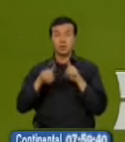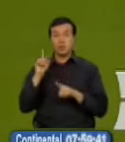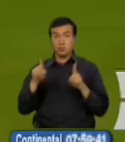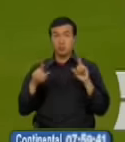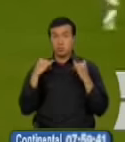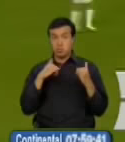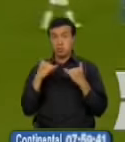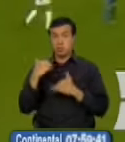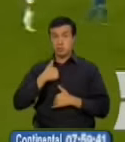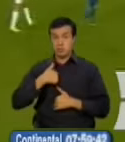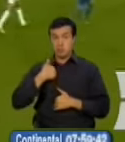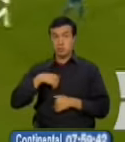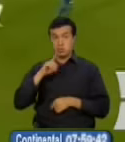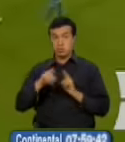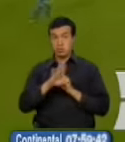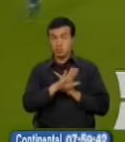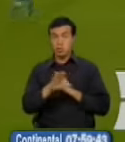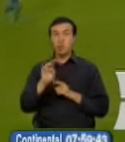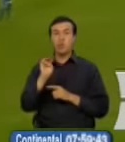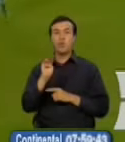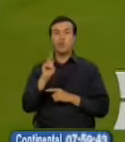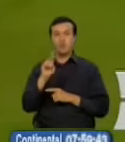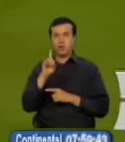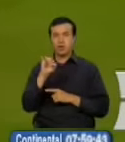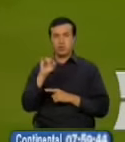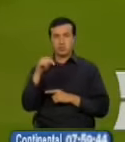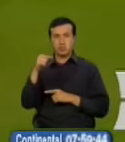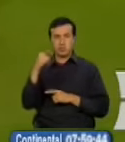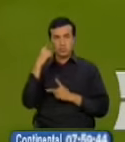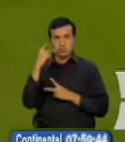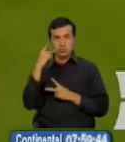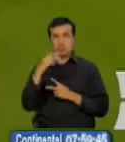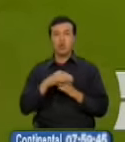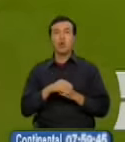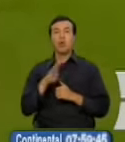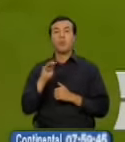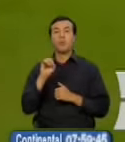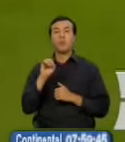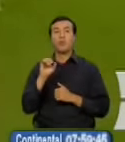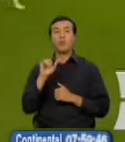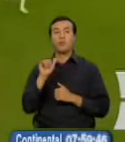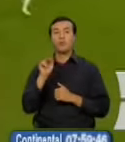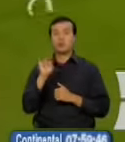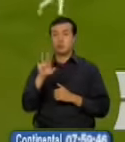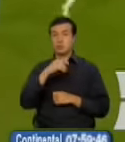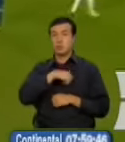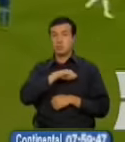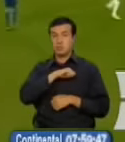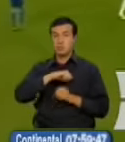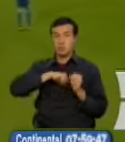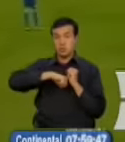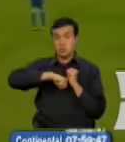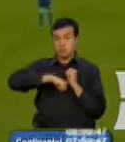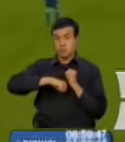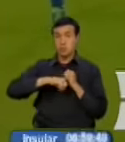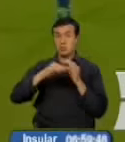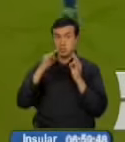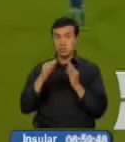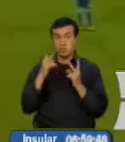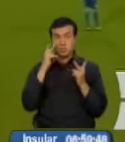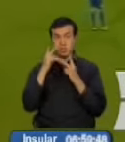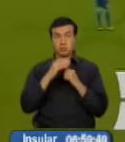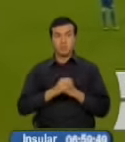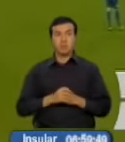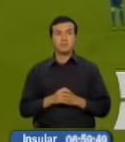algunos jugadores argentinos, como Burdizo, que va a marcar más adelante. Este es el gol de Boyan, también el español, que marcaba de esta